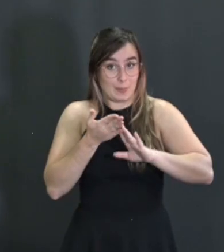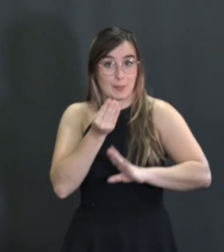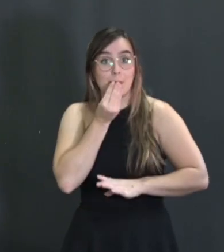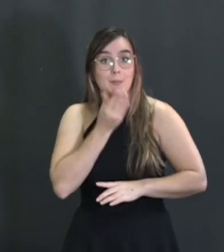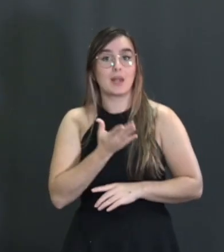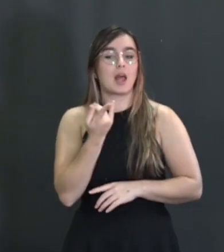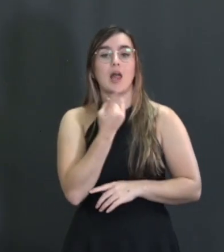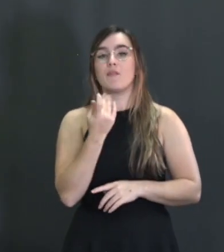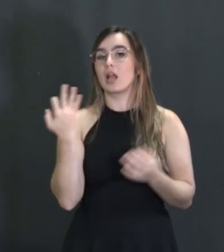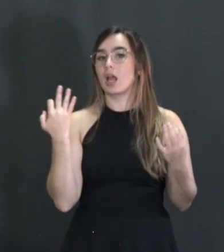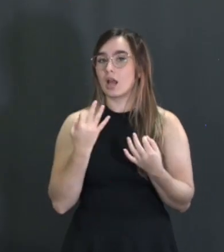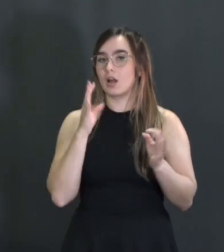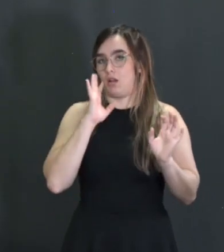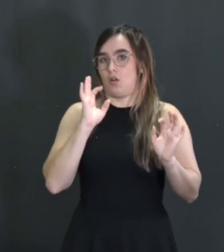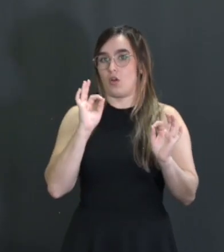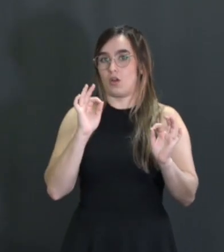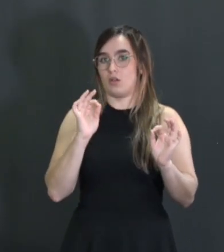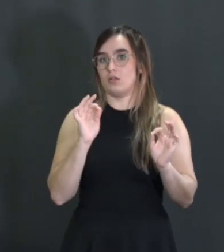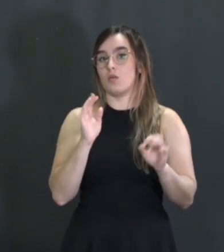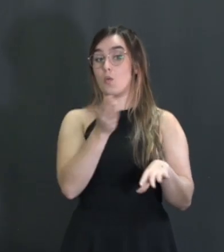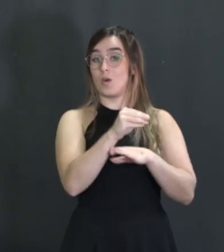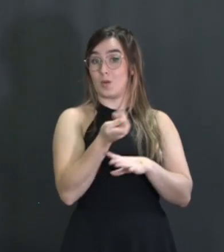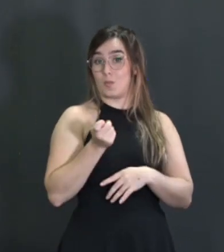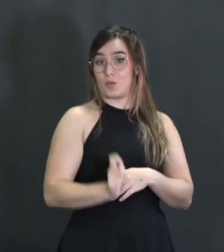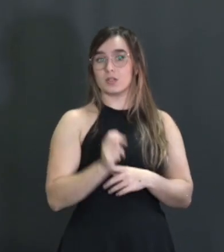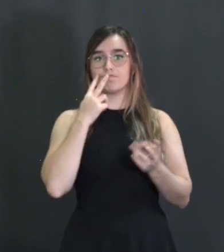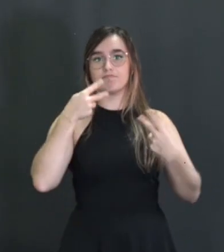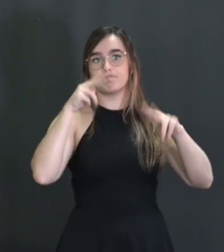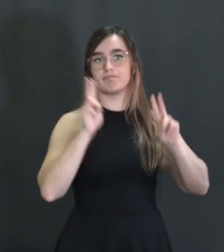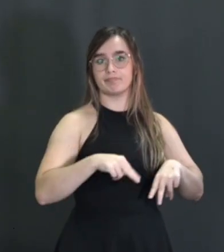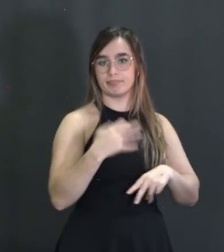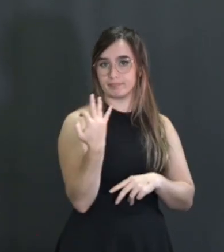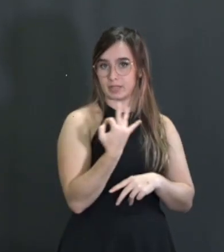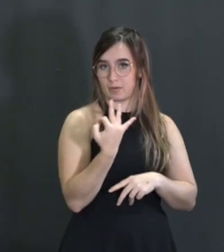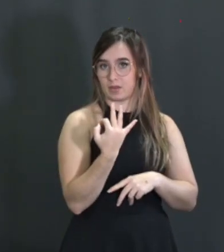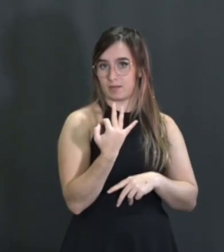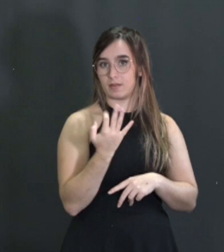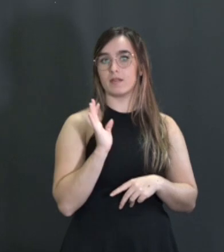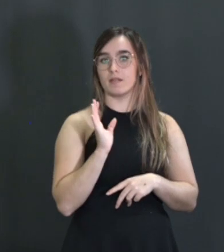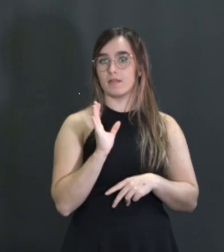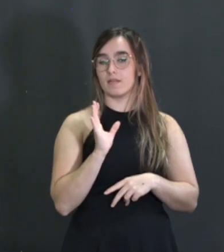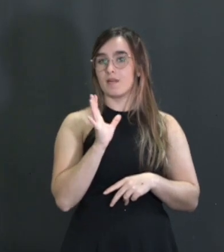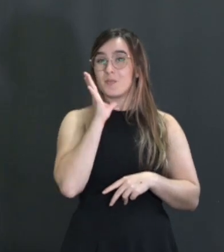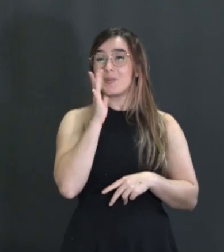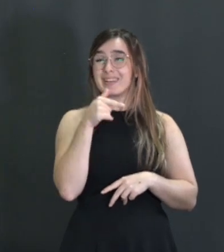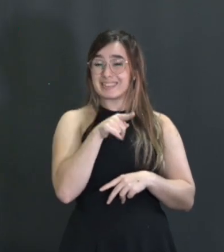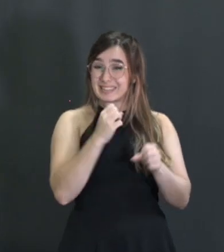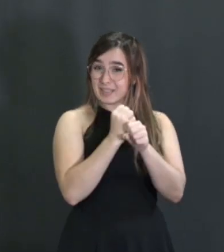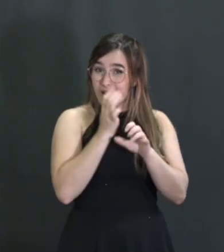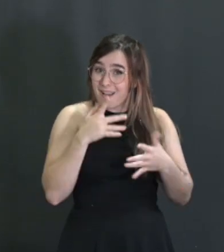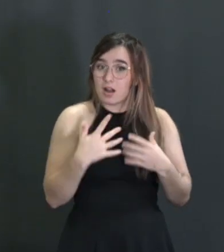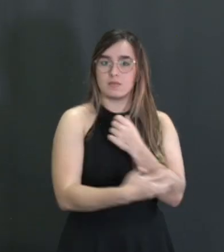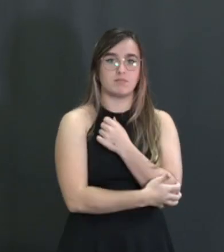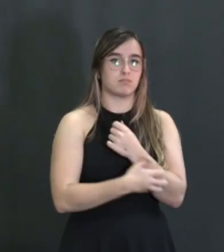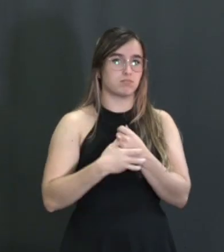un reconocimiento de otro tipo del cuidado profesional que está excesivamente precarizado,